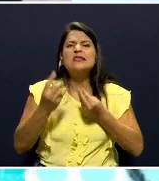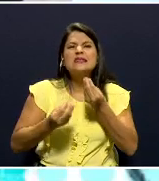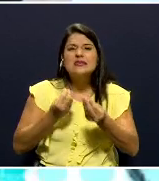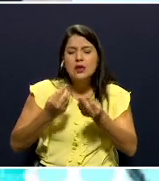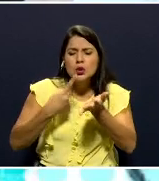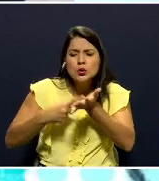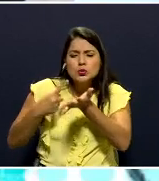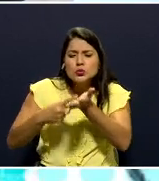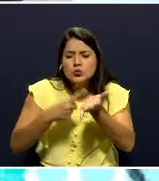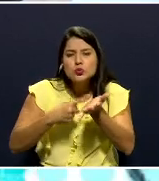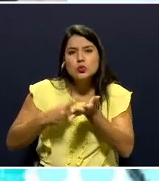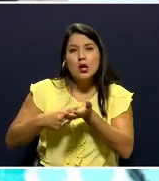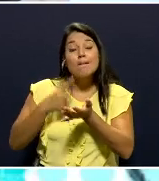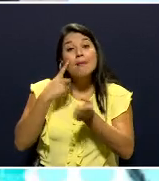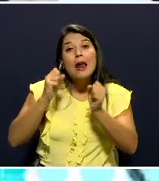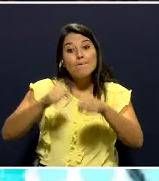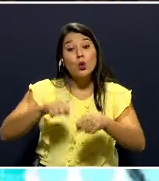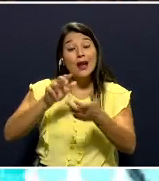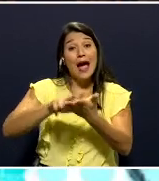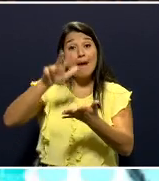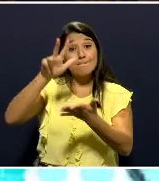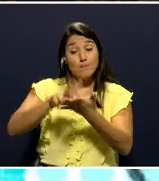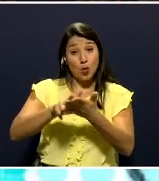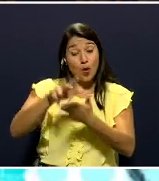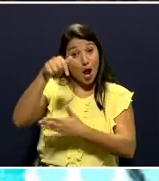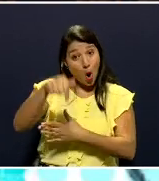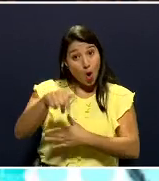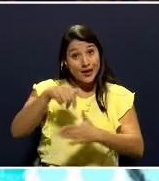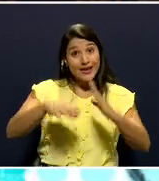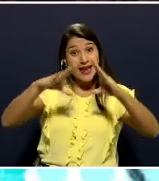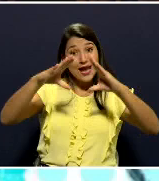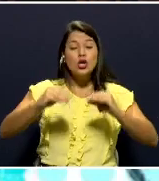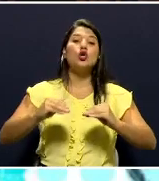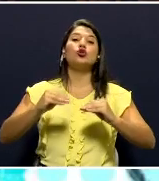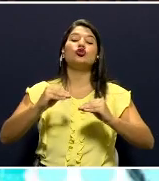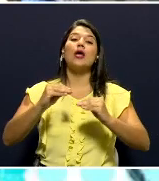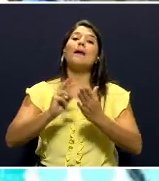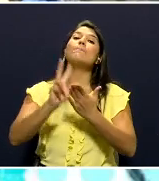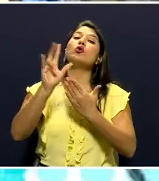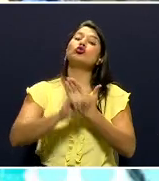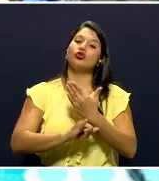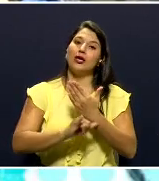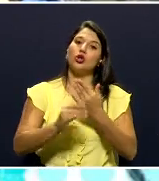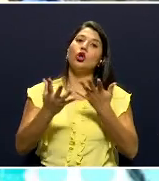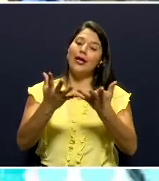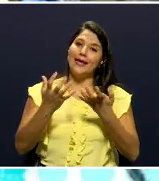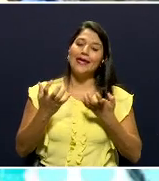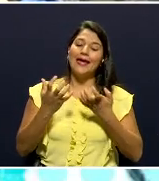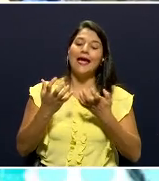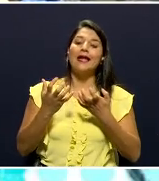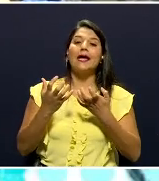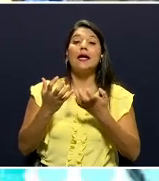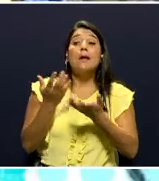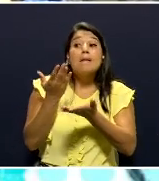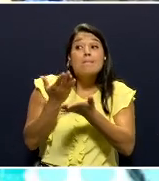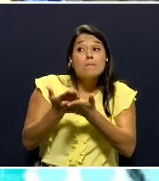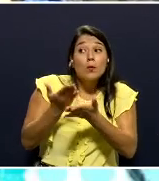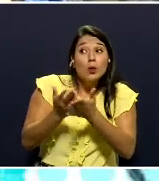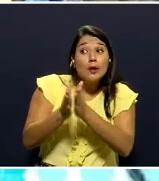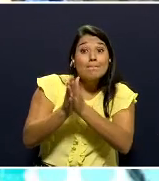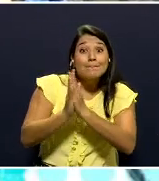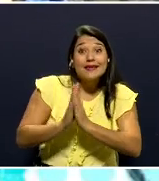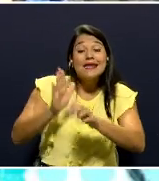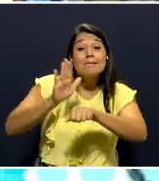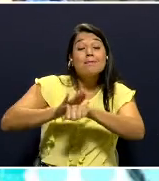aprobar en primer debate esta noche el proyecto de alivio fiscal, que es el que busca precisamente posponer el pago